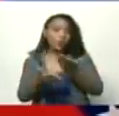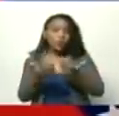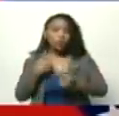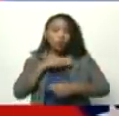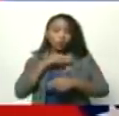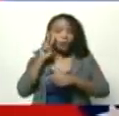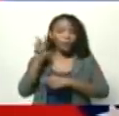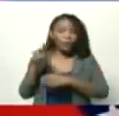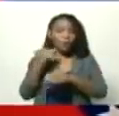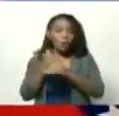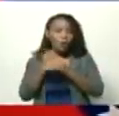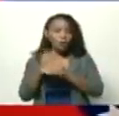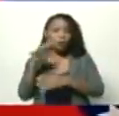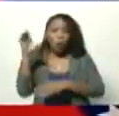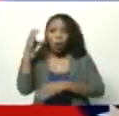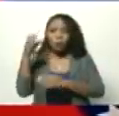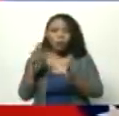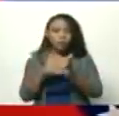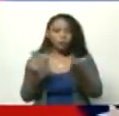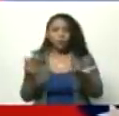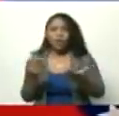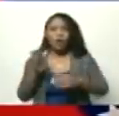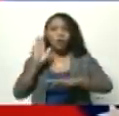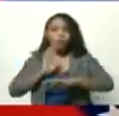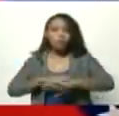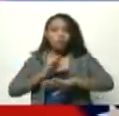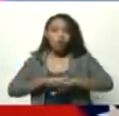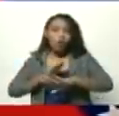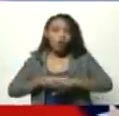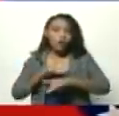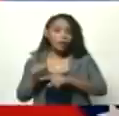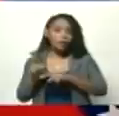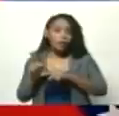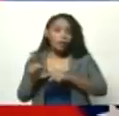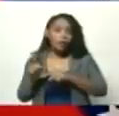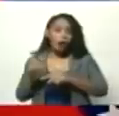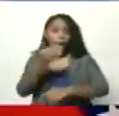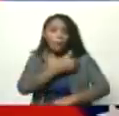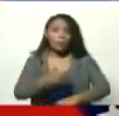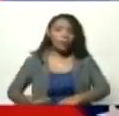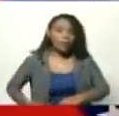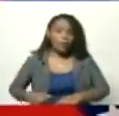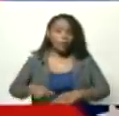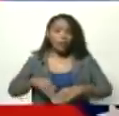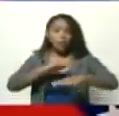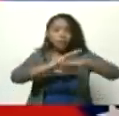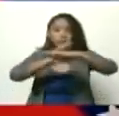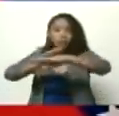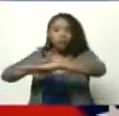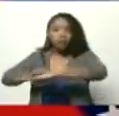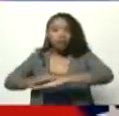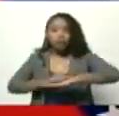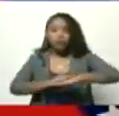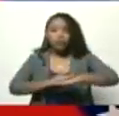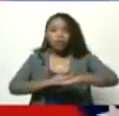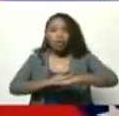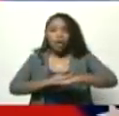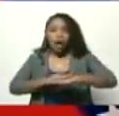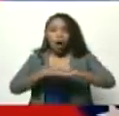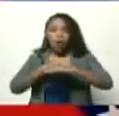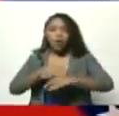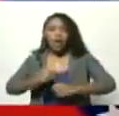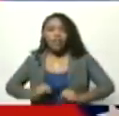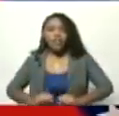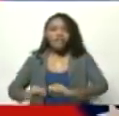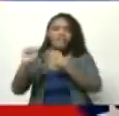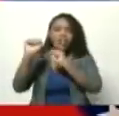Muy colombiana. Por eso el presidente ha convocado a un combate